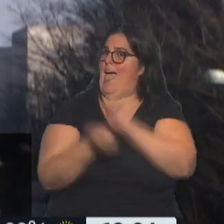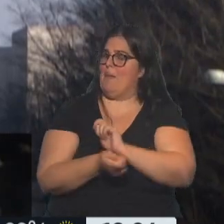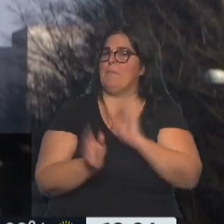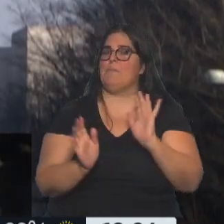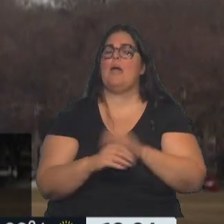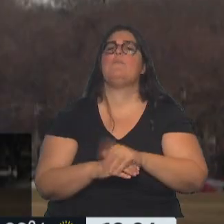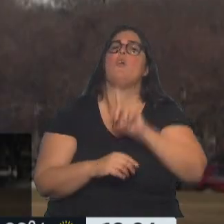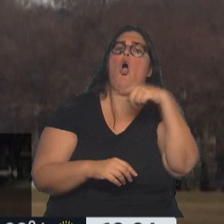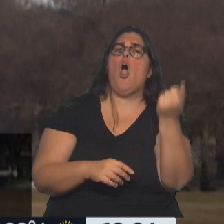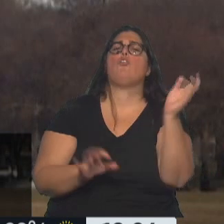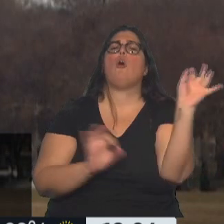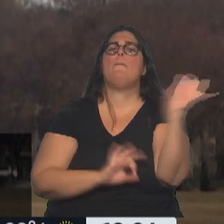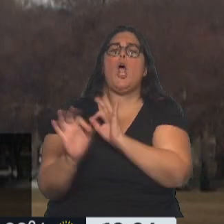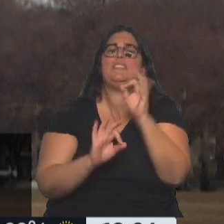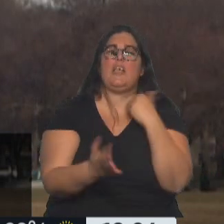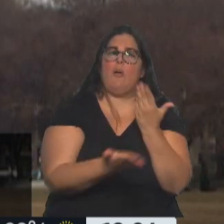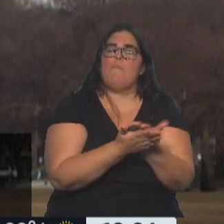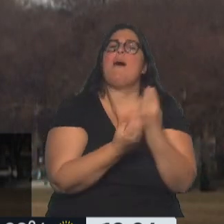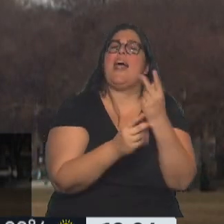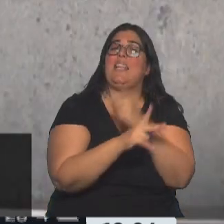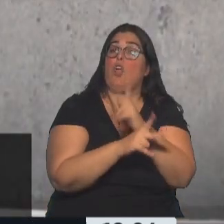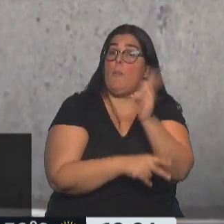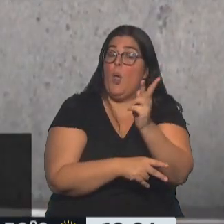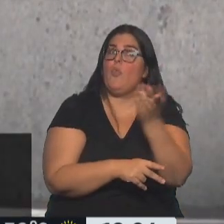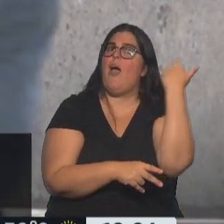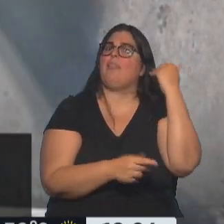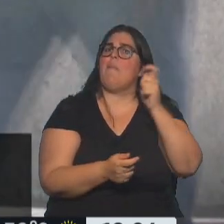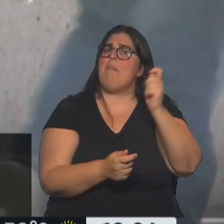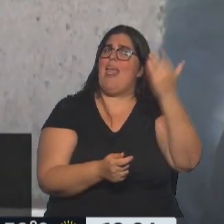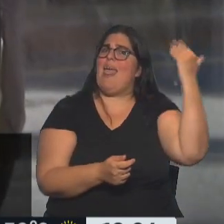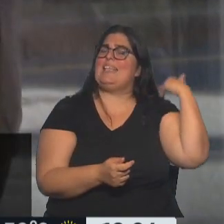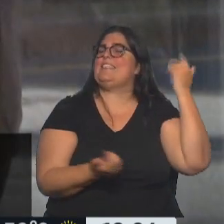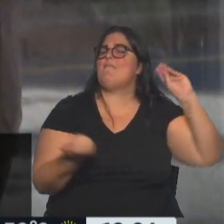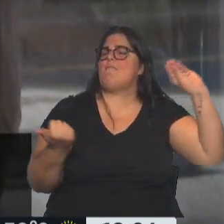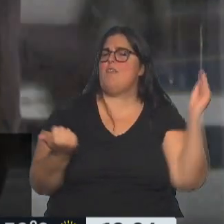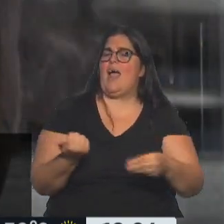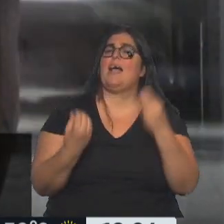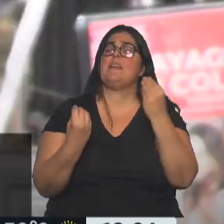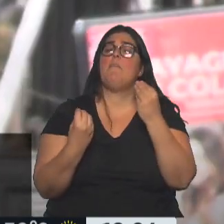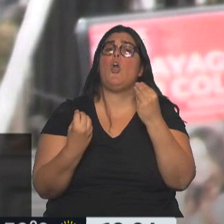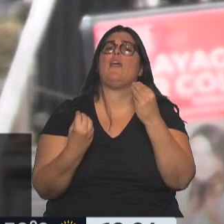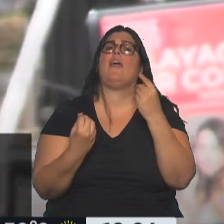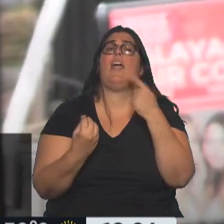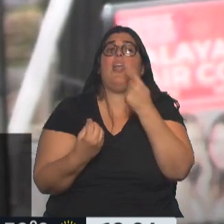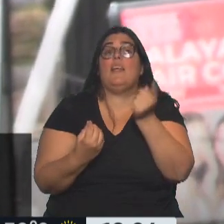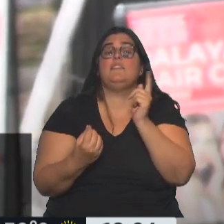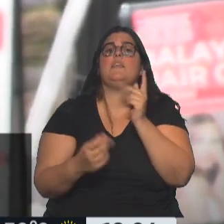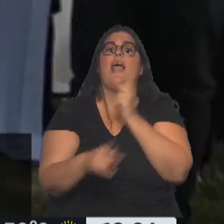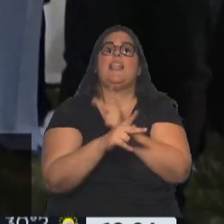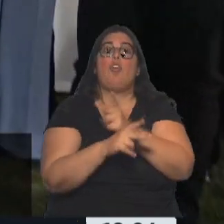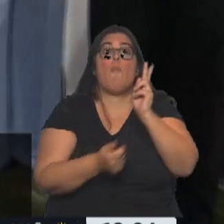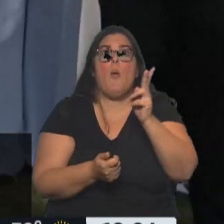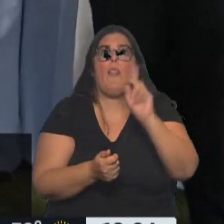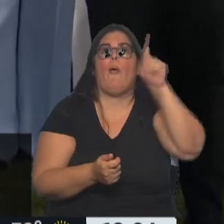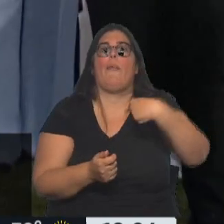para prohibir TikTok fracasó meses atrás, principalmente por la inquietud de que la iniciativa constituya una amenaza a la libertad de